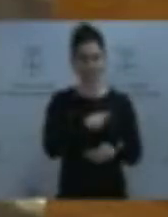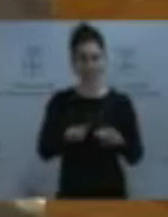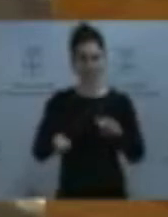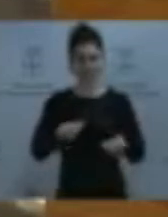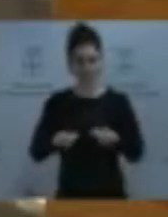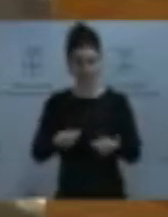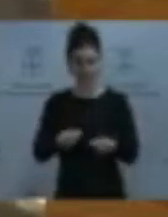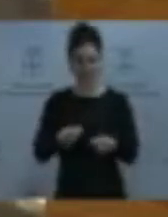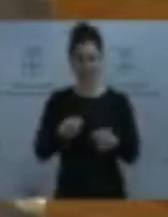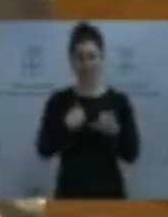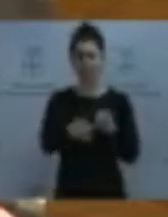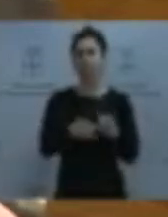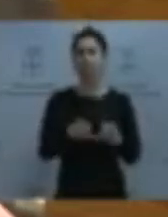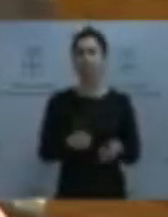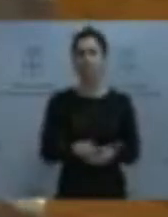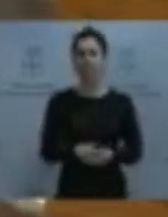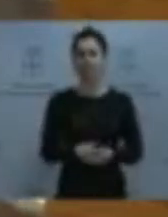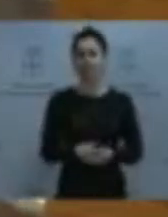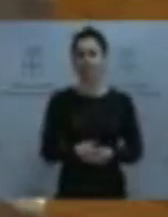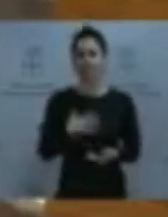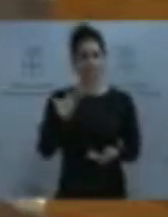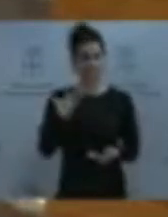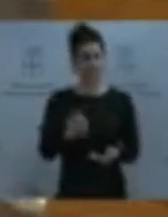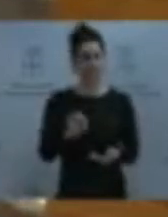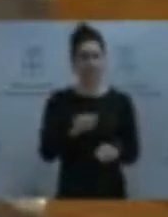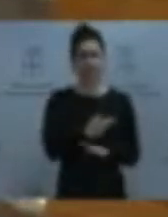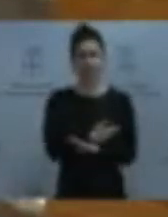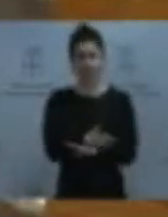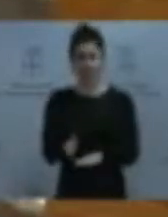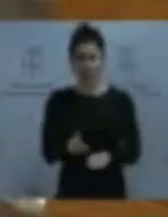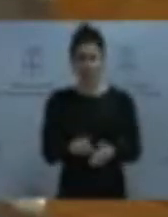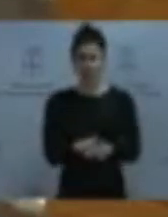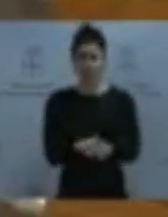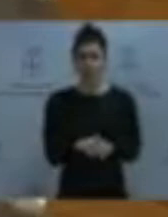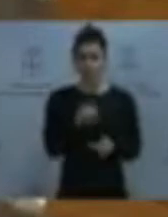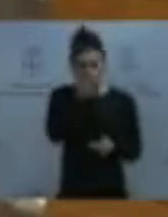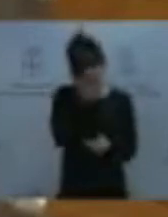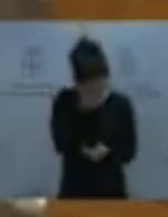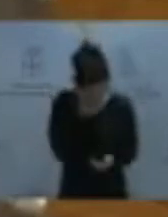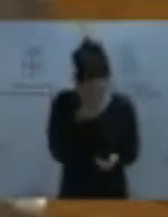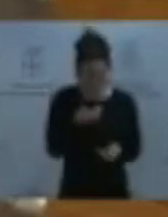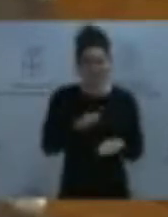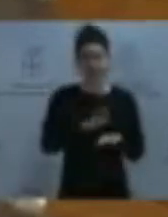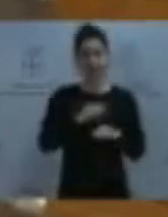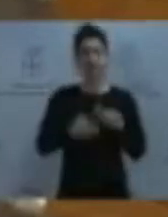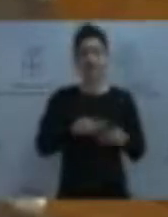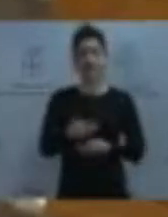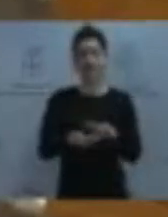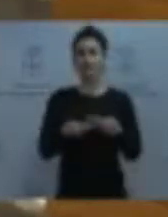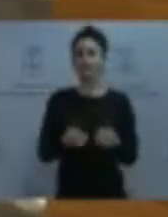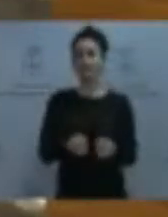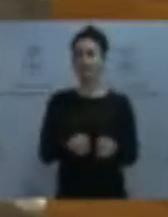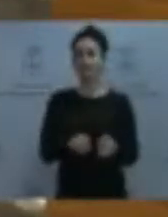que probablemente la tardanza en habilitar un procedimiento como este que le acabo de relatar, de